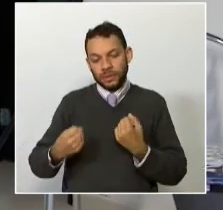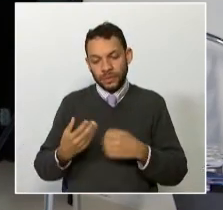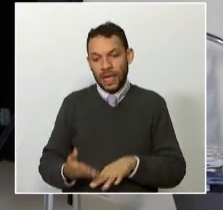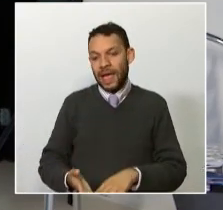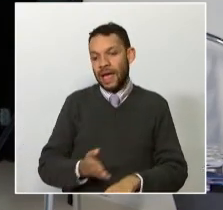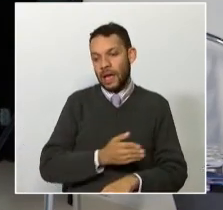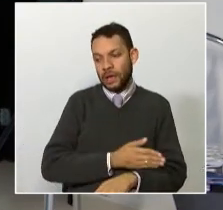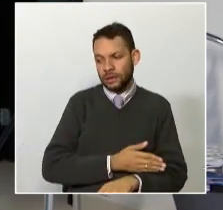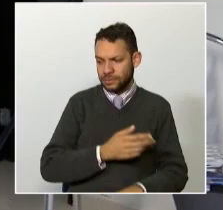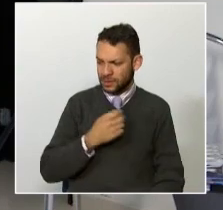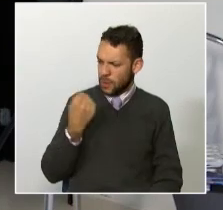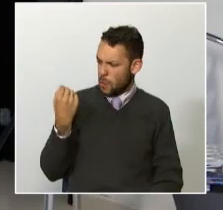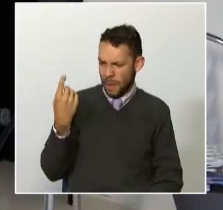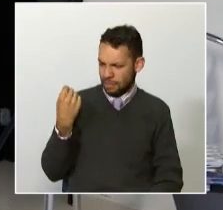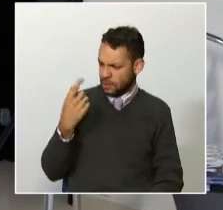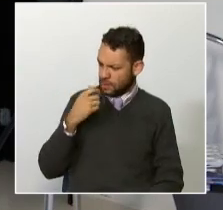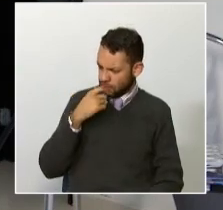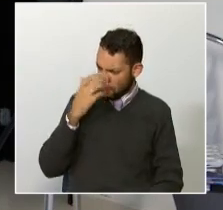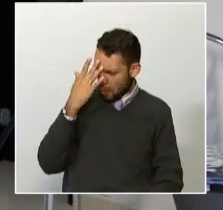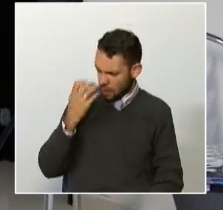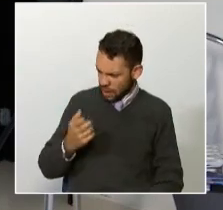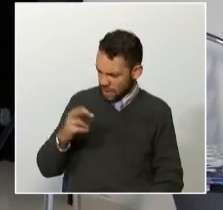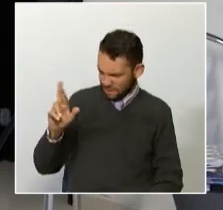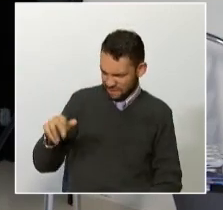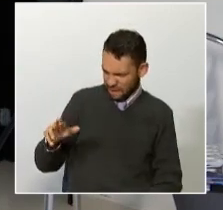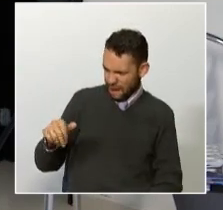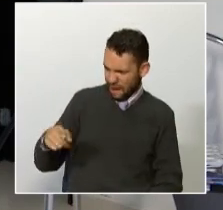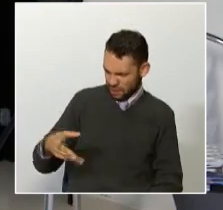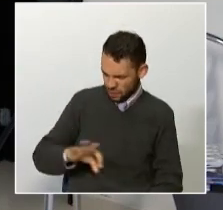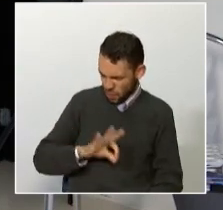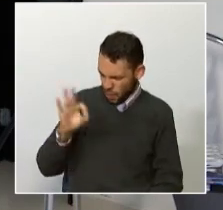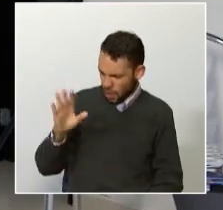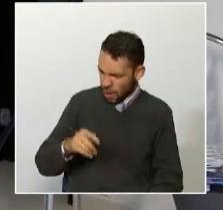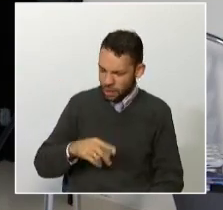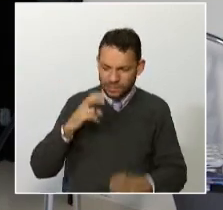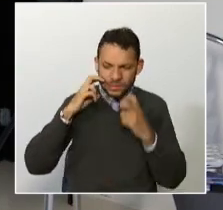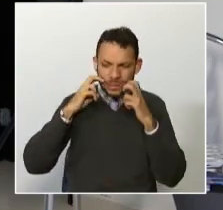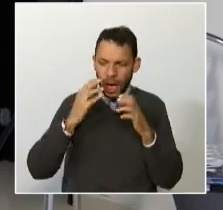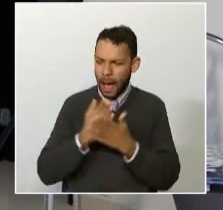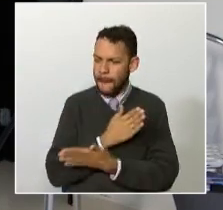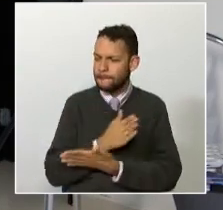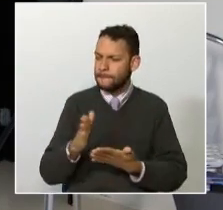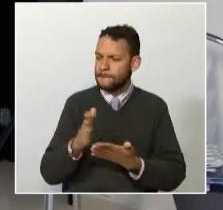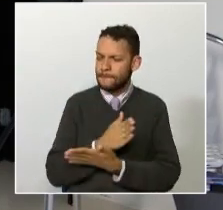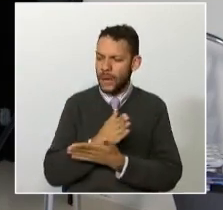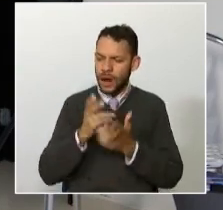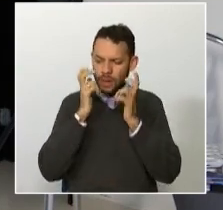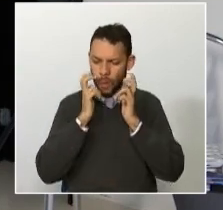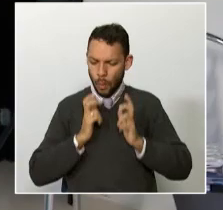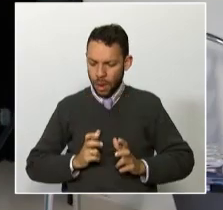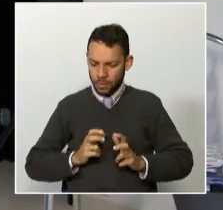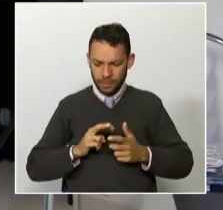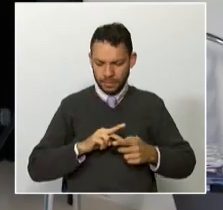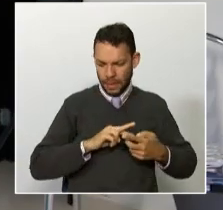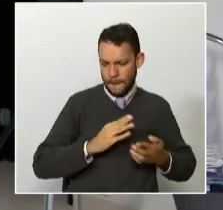lo veríamos como ilógico, ¿no? Porque siempre hemos tratado como aisladamente esta parte de aquí con la parte de acá, pero tiene mucha